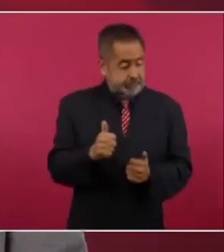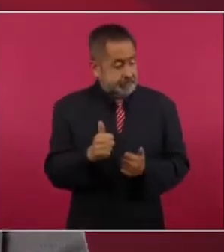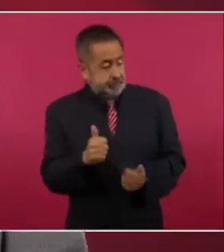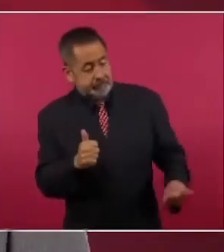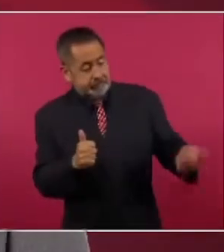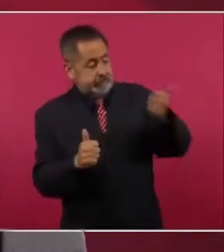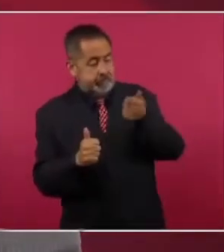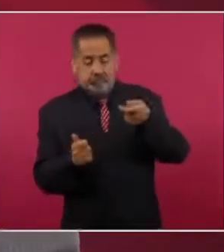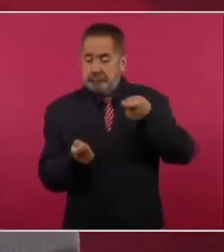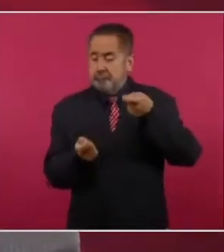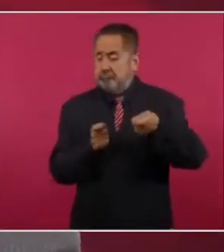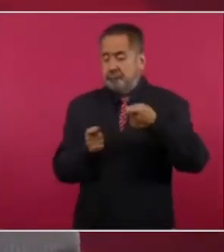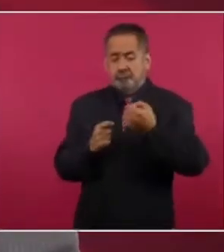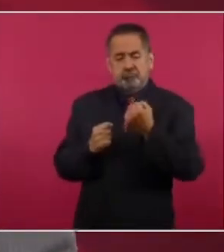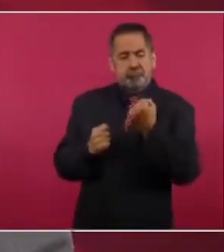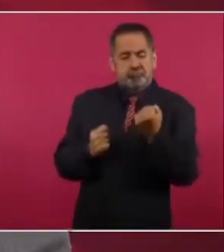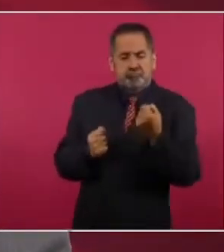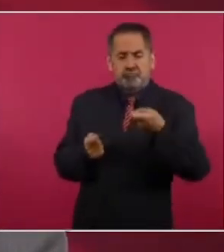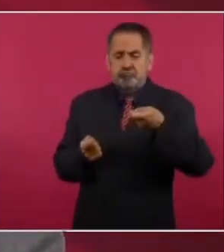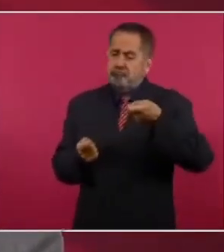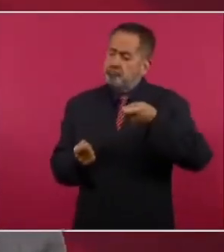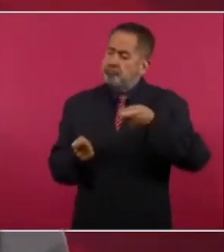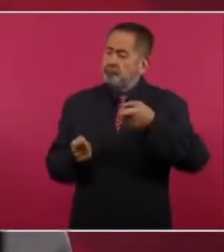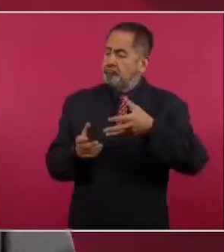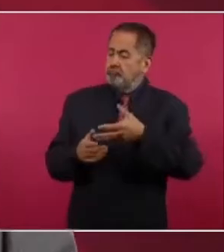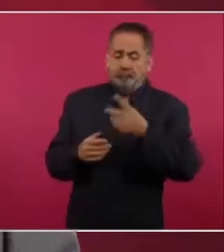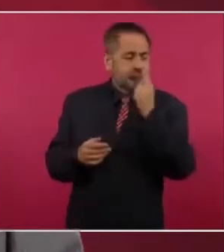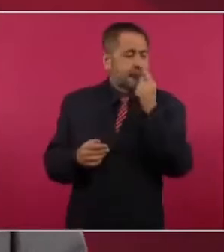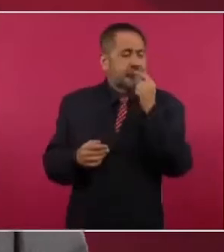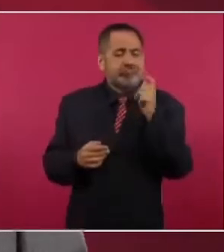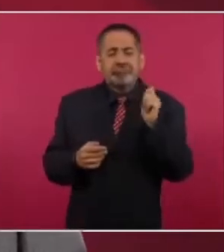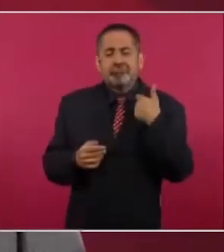a un hombre fuerte, a un policía,